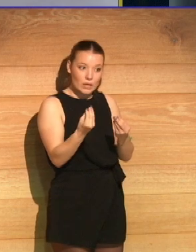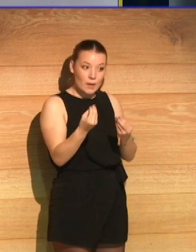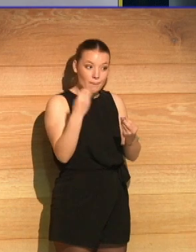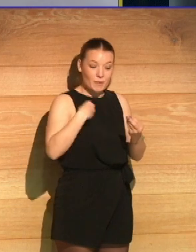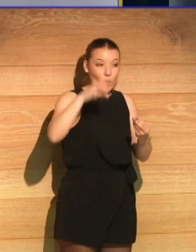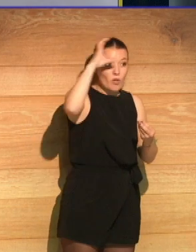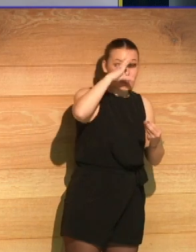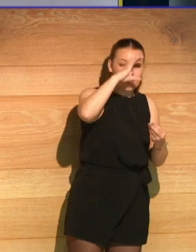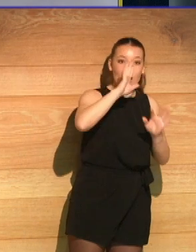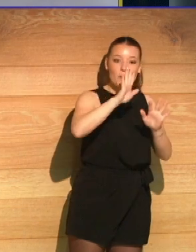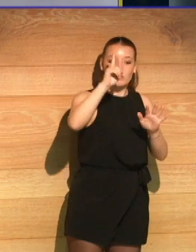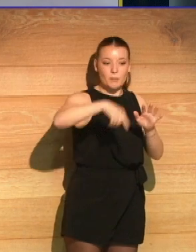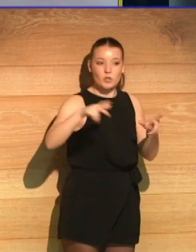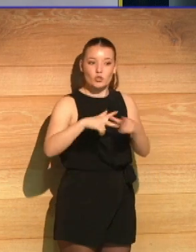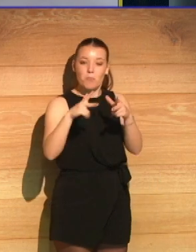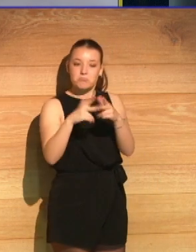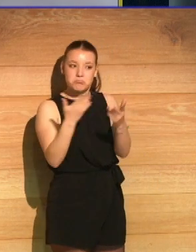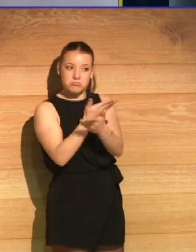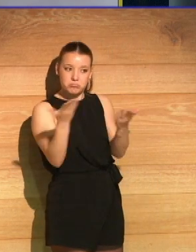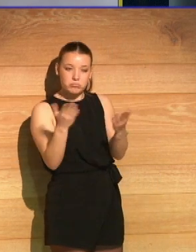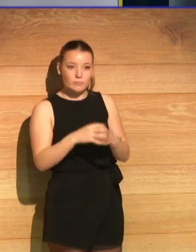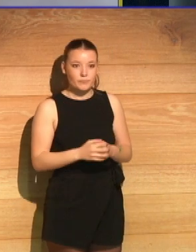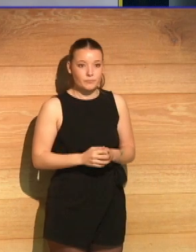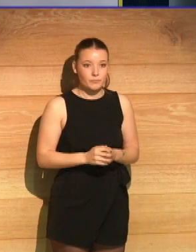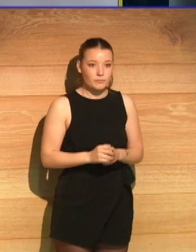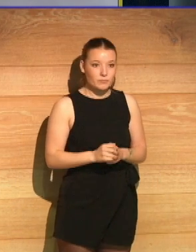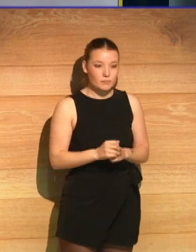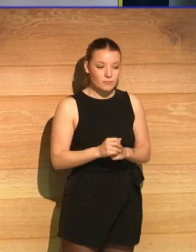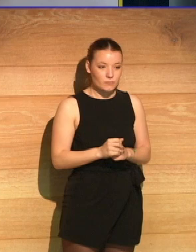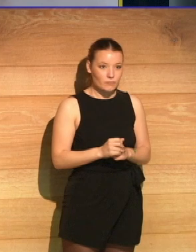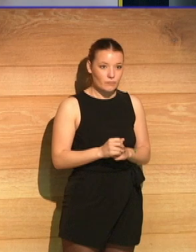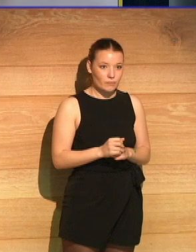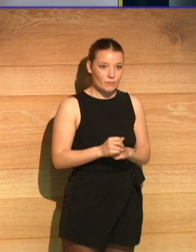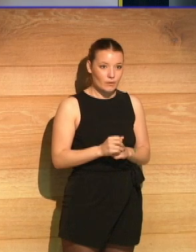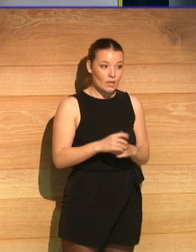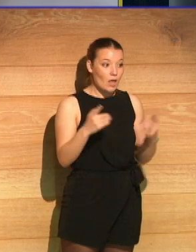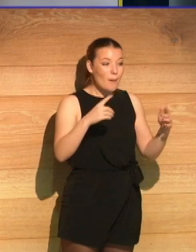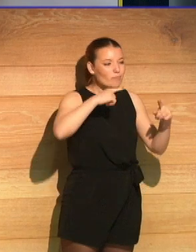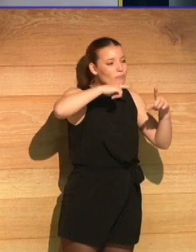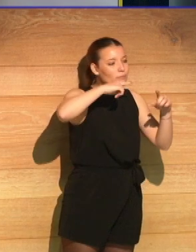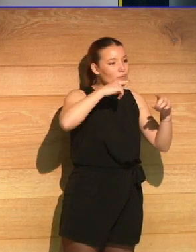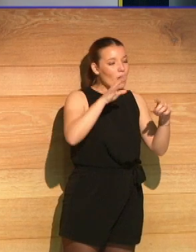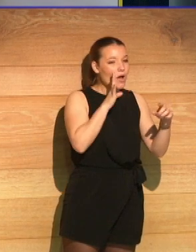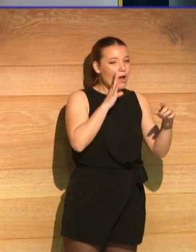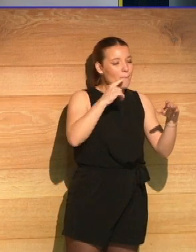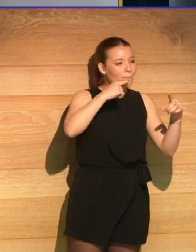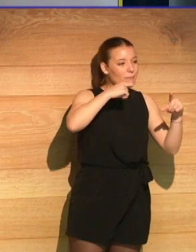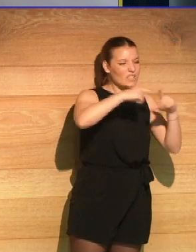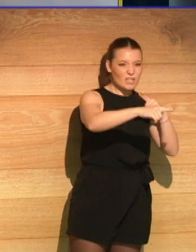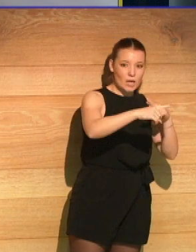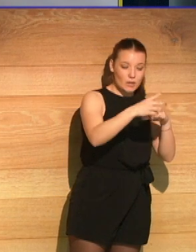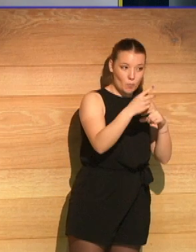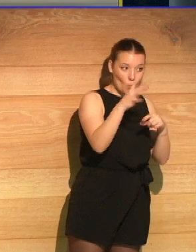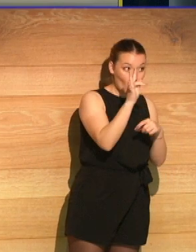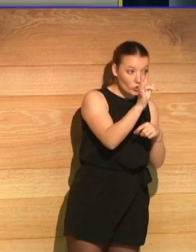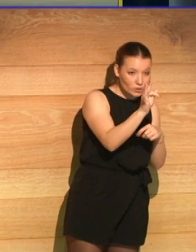ciudadano. Y respecto a lo que me dices, Adelinde, me decías que mensajes positivos, estabas comentando.